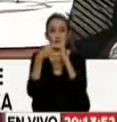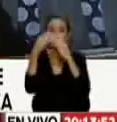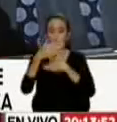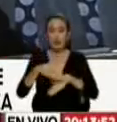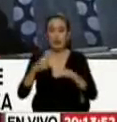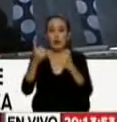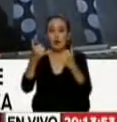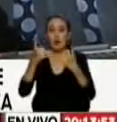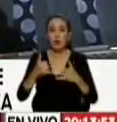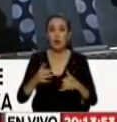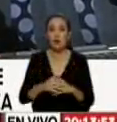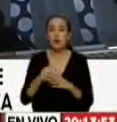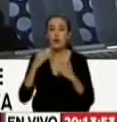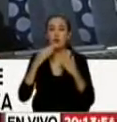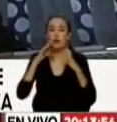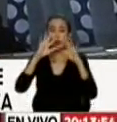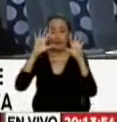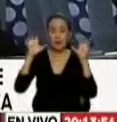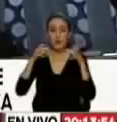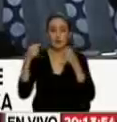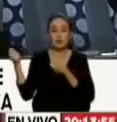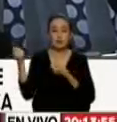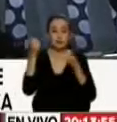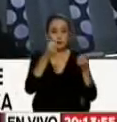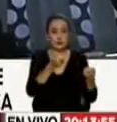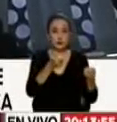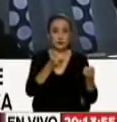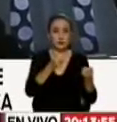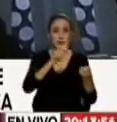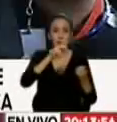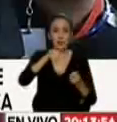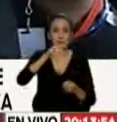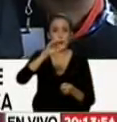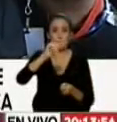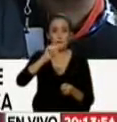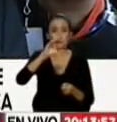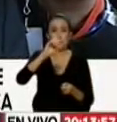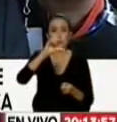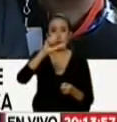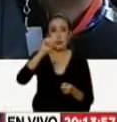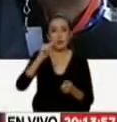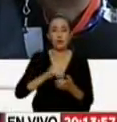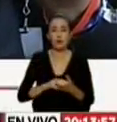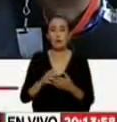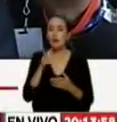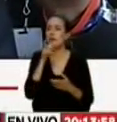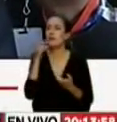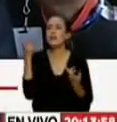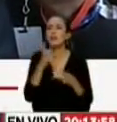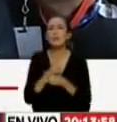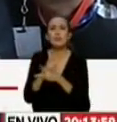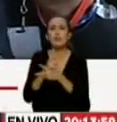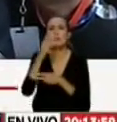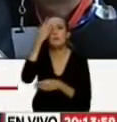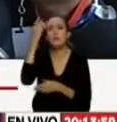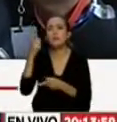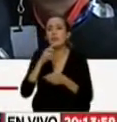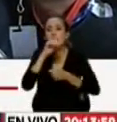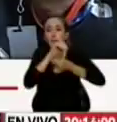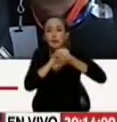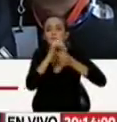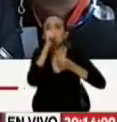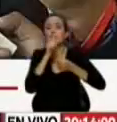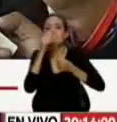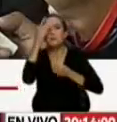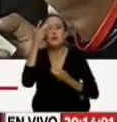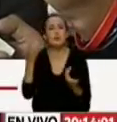hacerlo. Este material Palacios entregó a su sucesora Paola Carrera. ¿A quién quieren proteger? Eso es lo que hay que